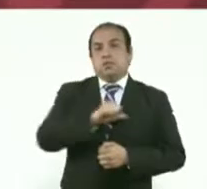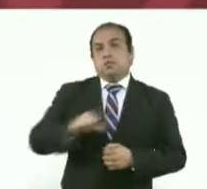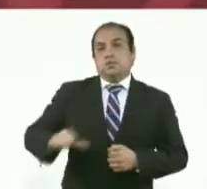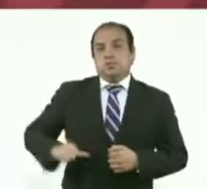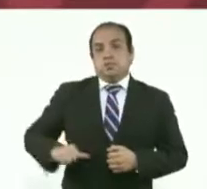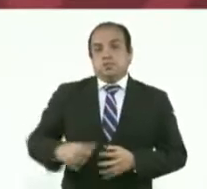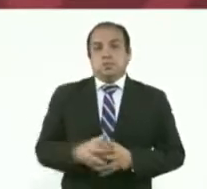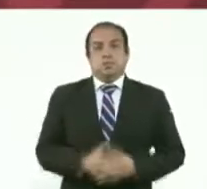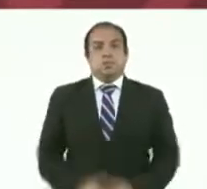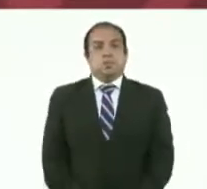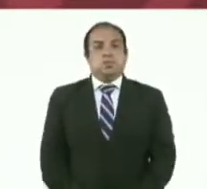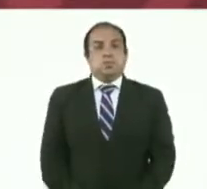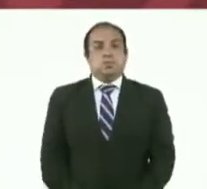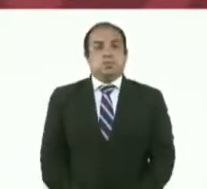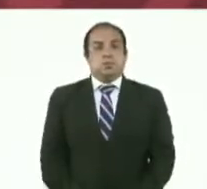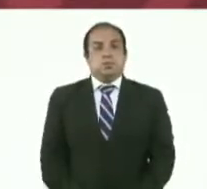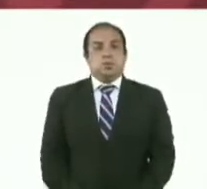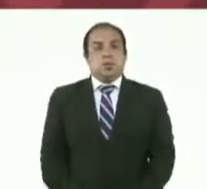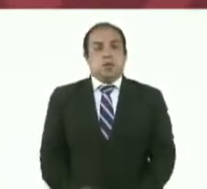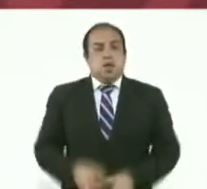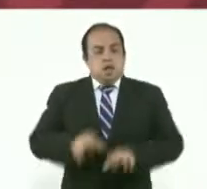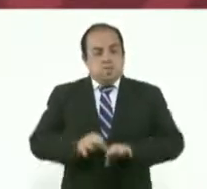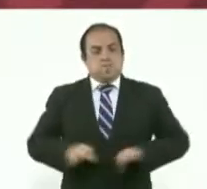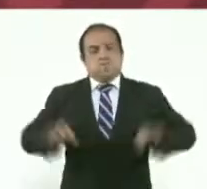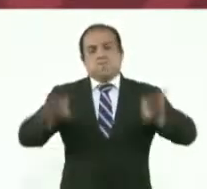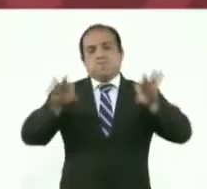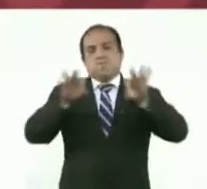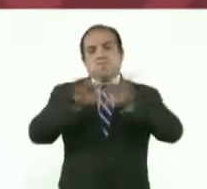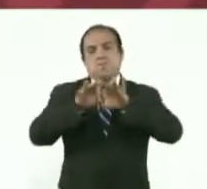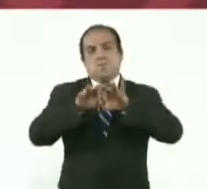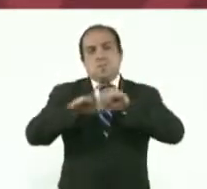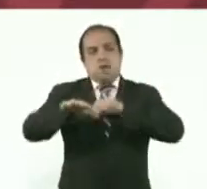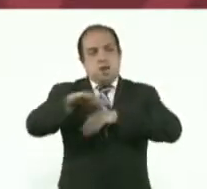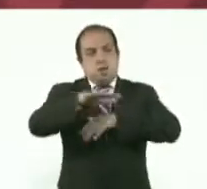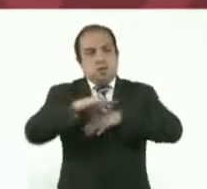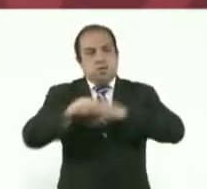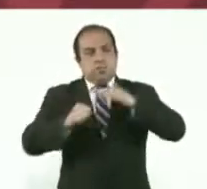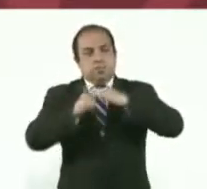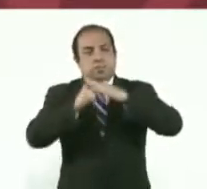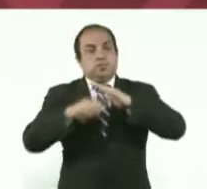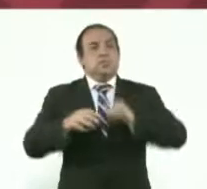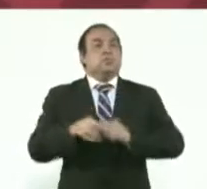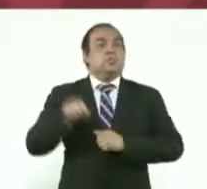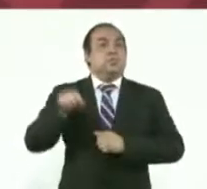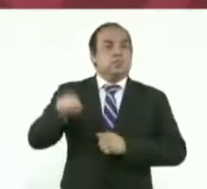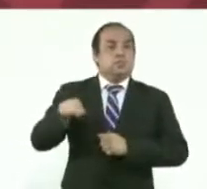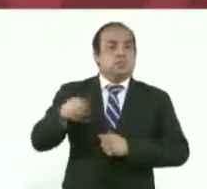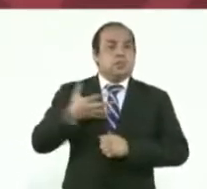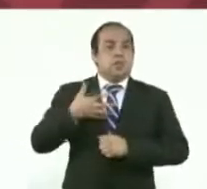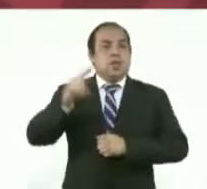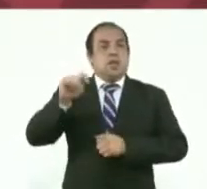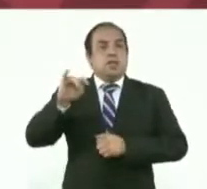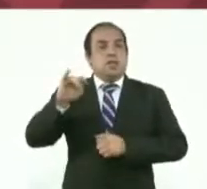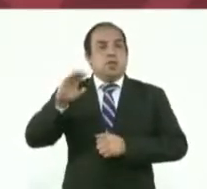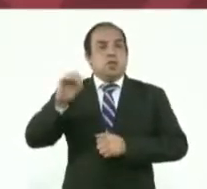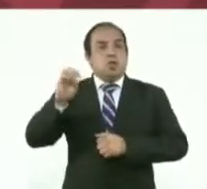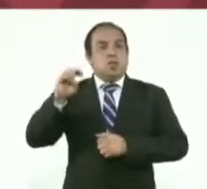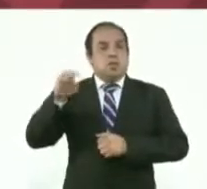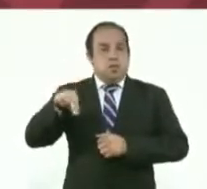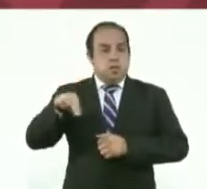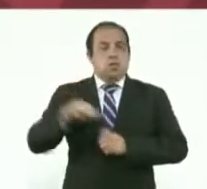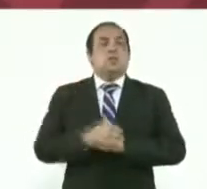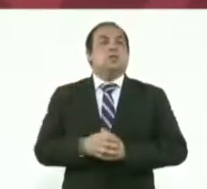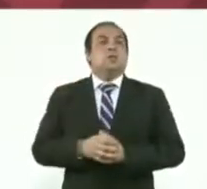alcaldía. Es un pilar importante, enclavada de la zona de lo que es Ticomán, y